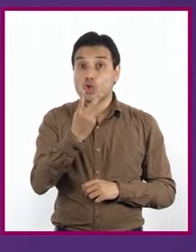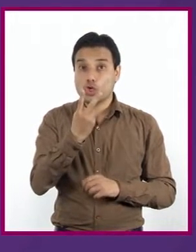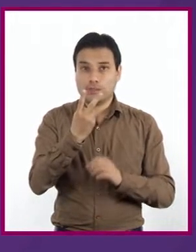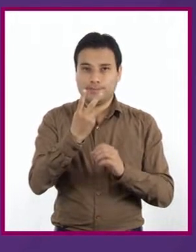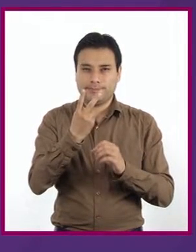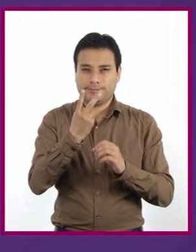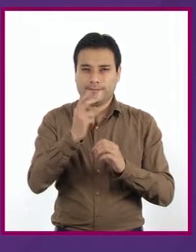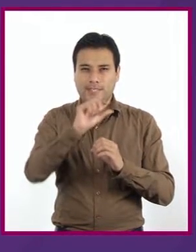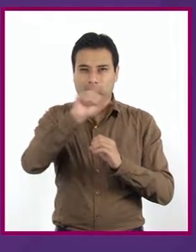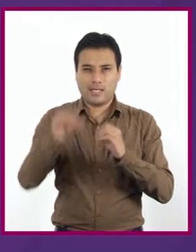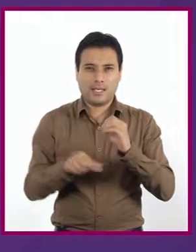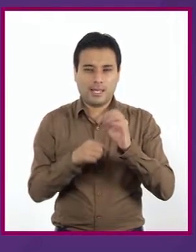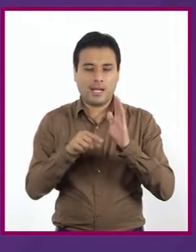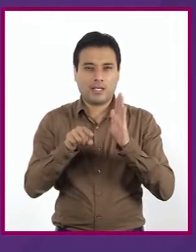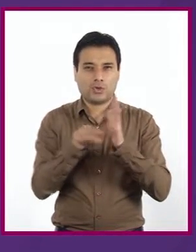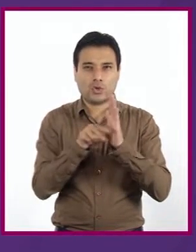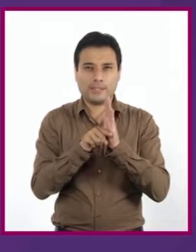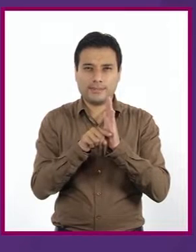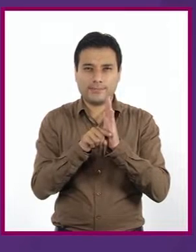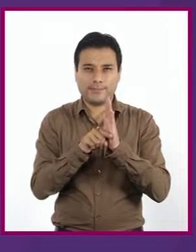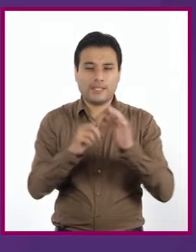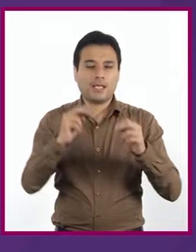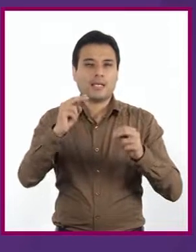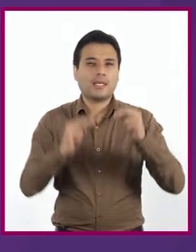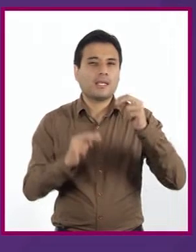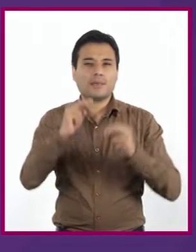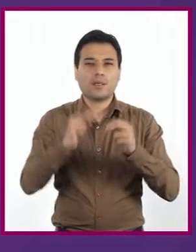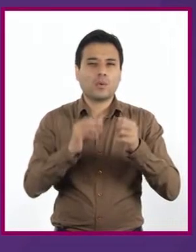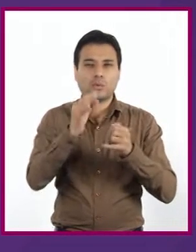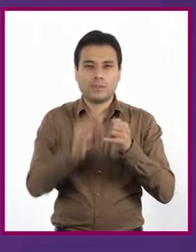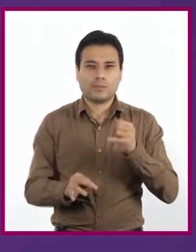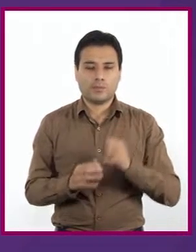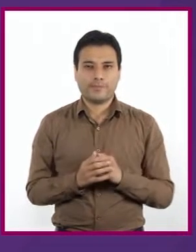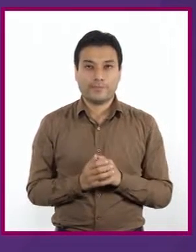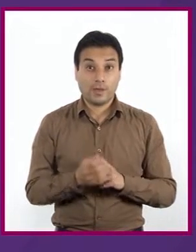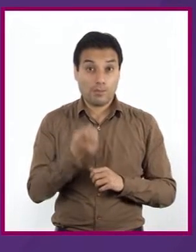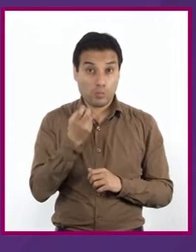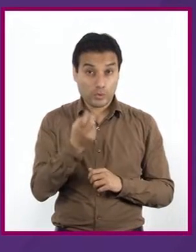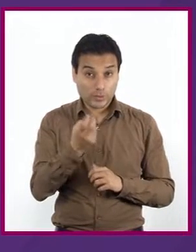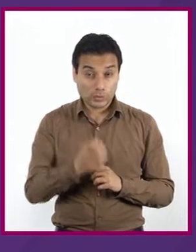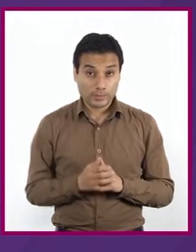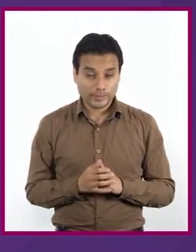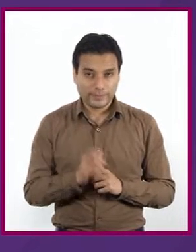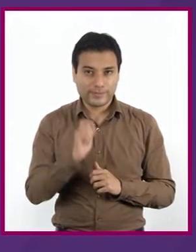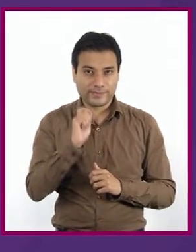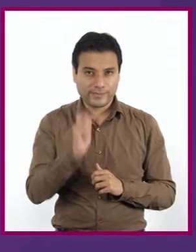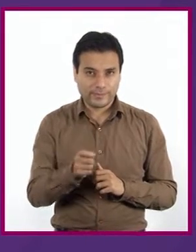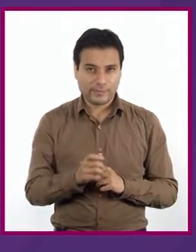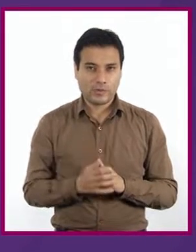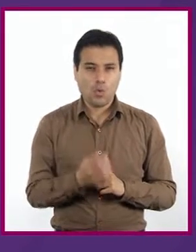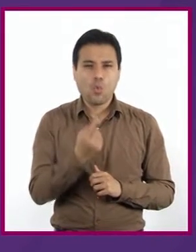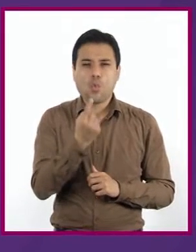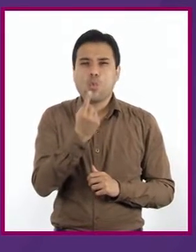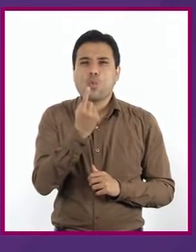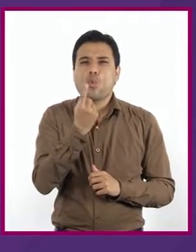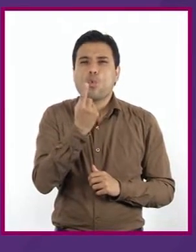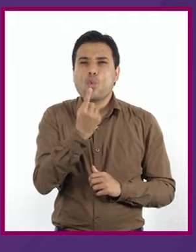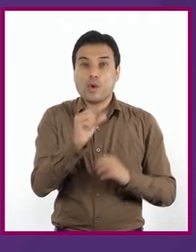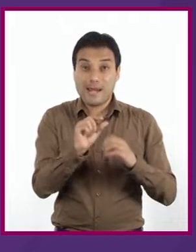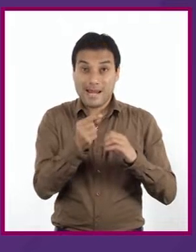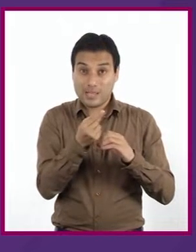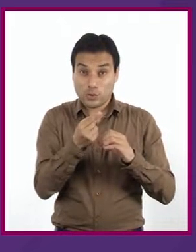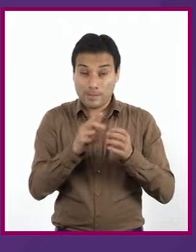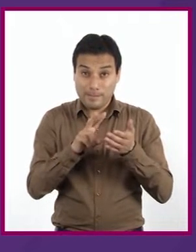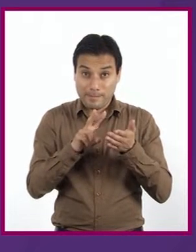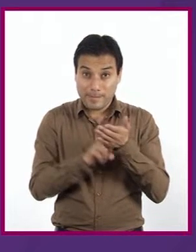el nivel de energía más alejado del núcleo. Por esta razón, transfiere el único electrón de valencia,